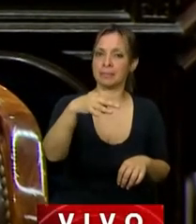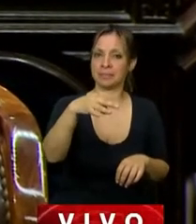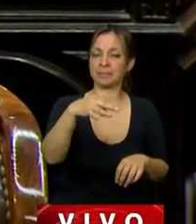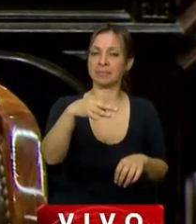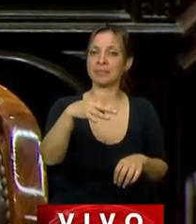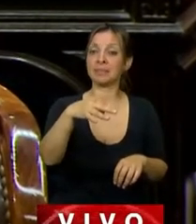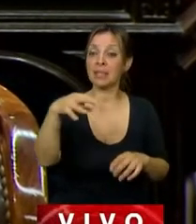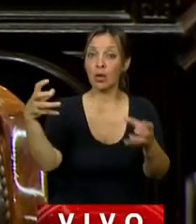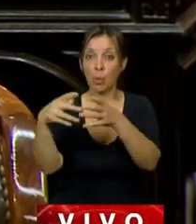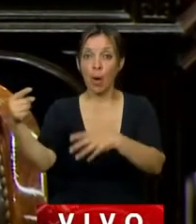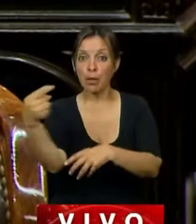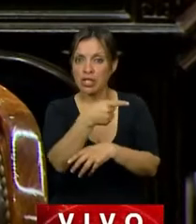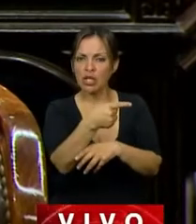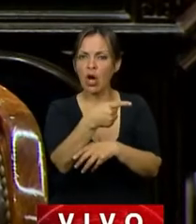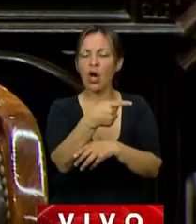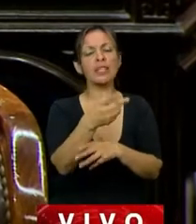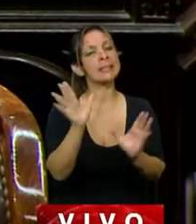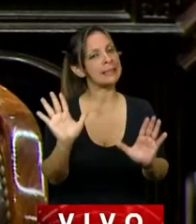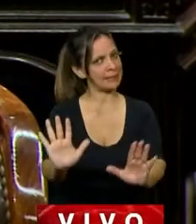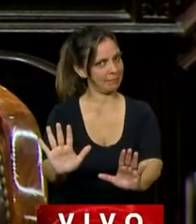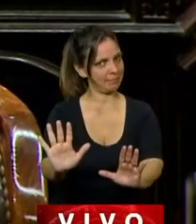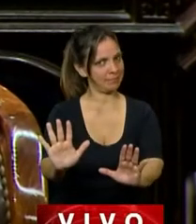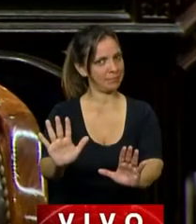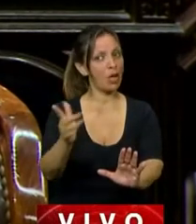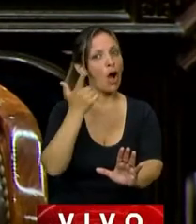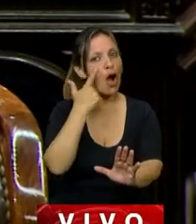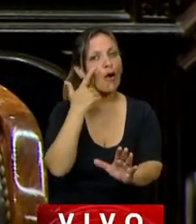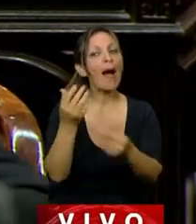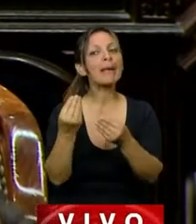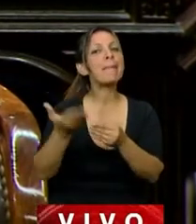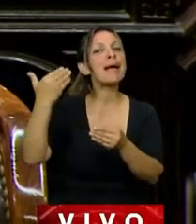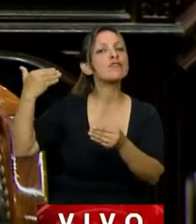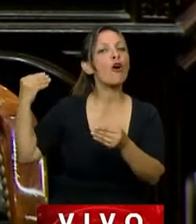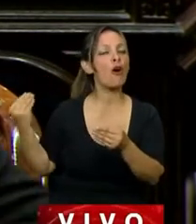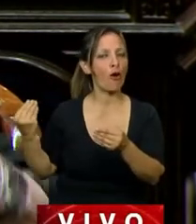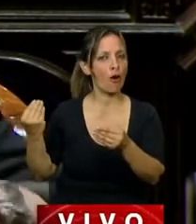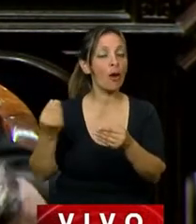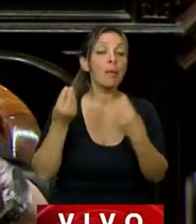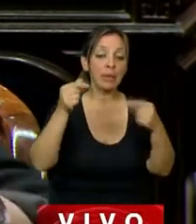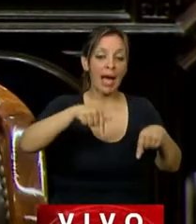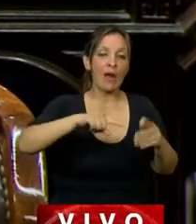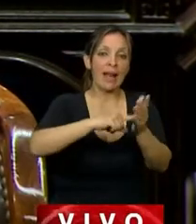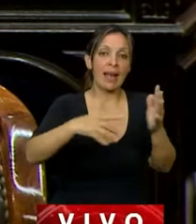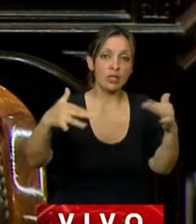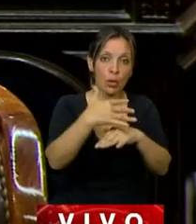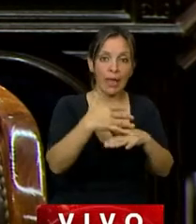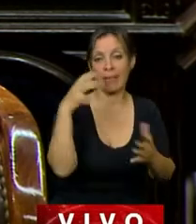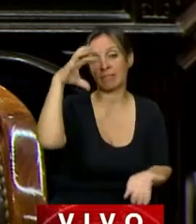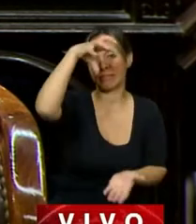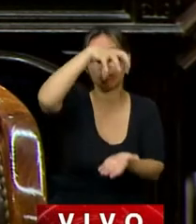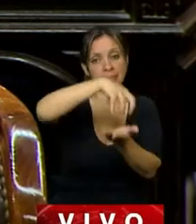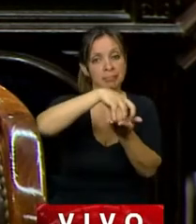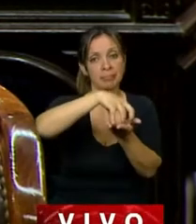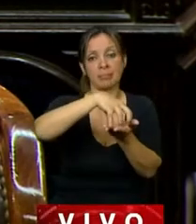y gravísimas limitantes para dar cuentas. En esta ciudad, donde está la sede de